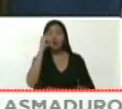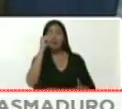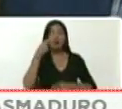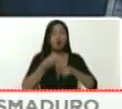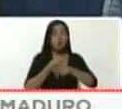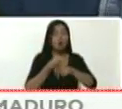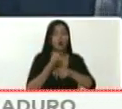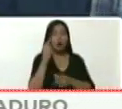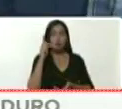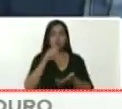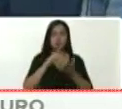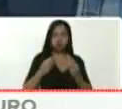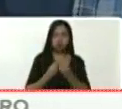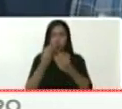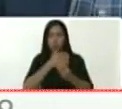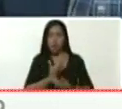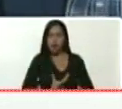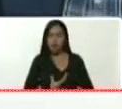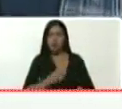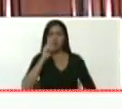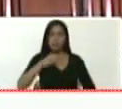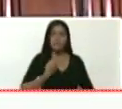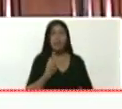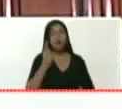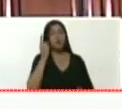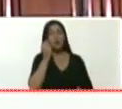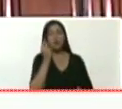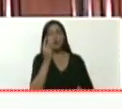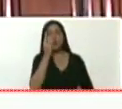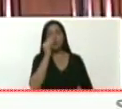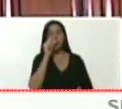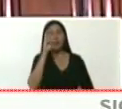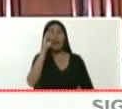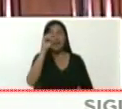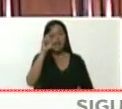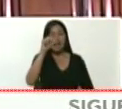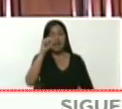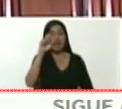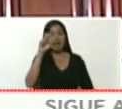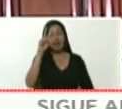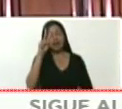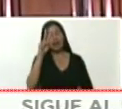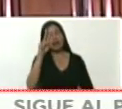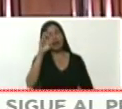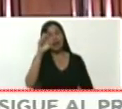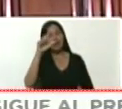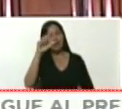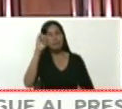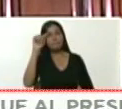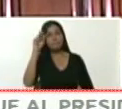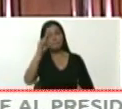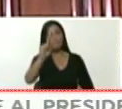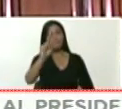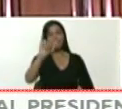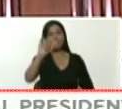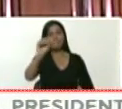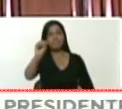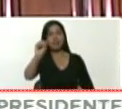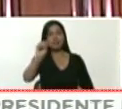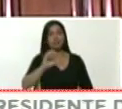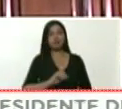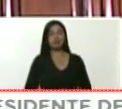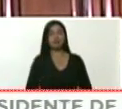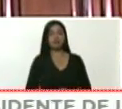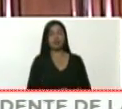Heredia, junto a la alcaldesa Nelvis Galíndez, junto al general de división, comandante de la